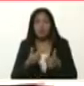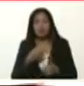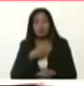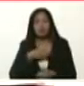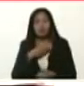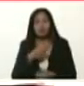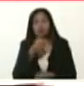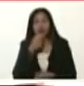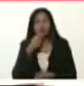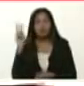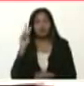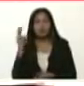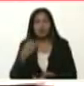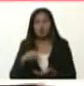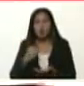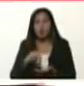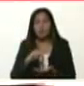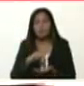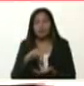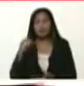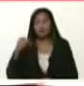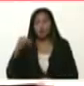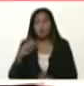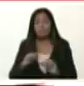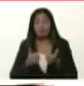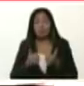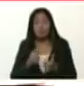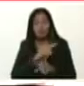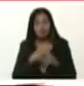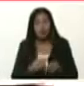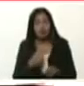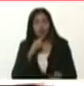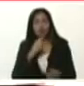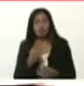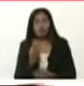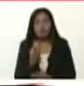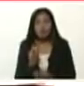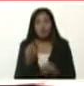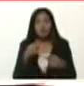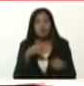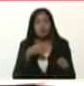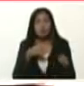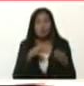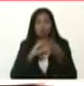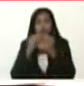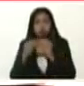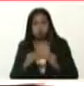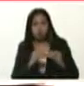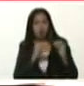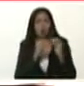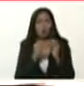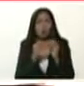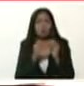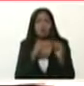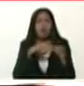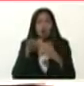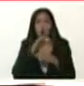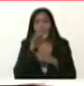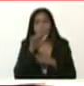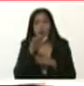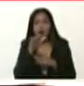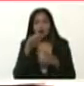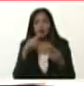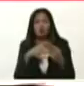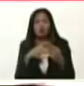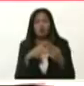noviembre, arranquemos duro y tengamos, vamos a asfaltar los barrios, los sectores populares,